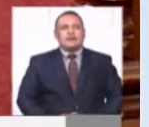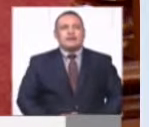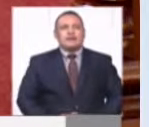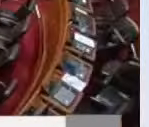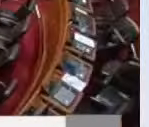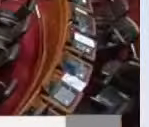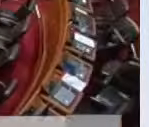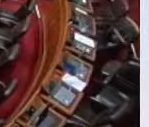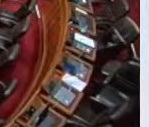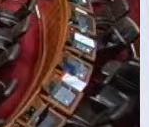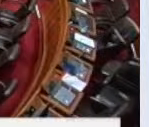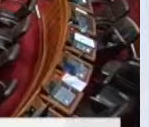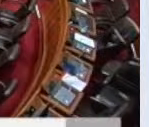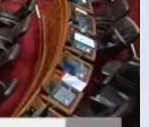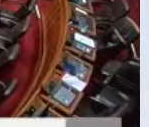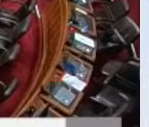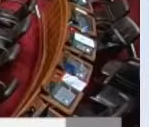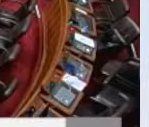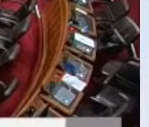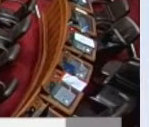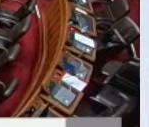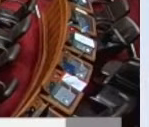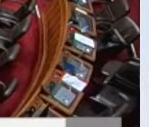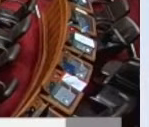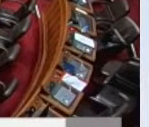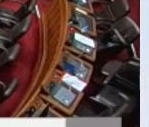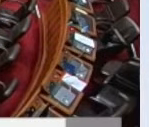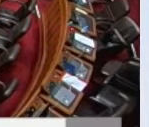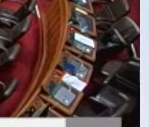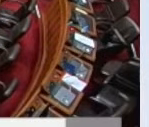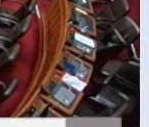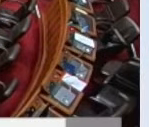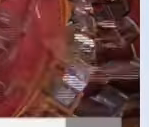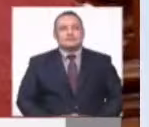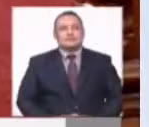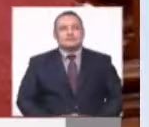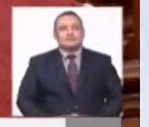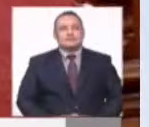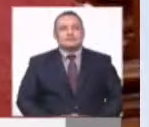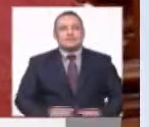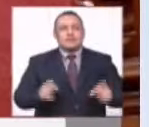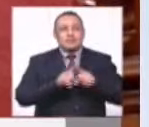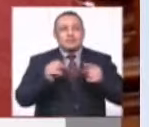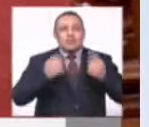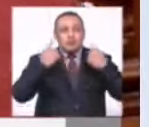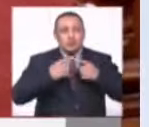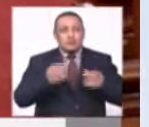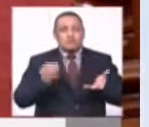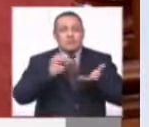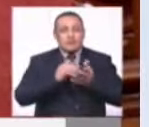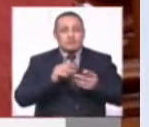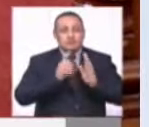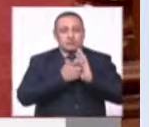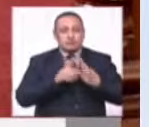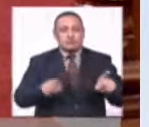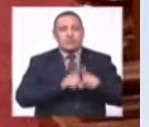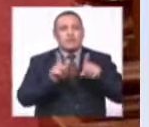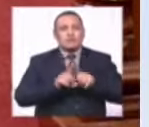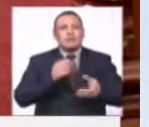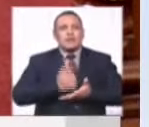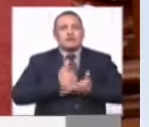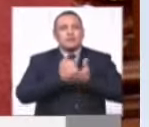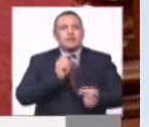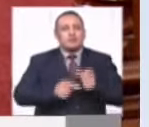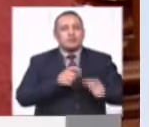Ministro, un minuto adicional para que concluyan. A quien tiene que priorizar es a los productores. Obviamente también cuidar al